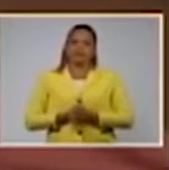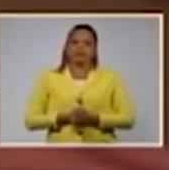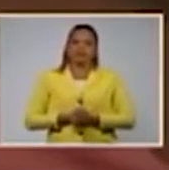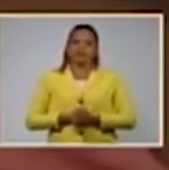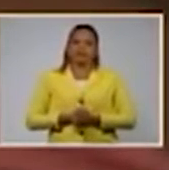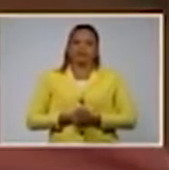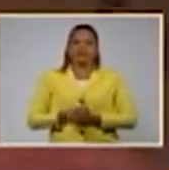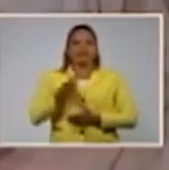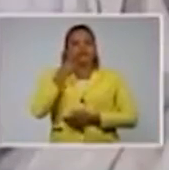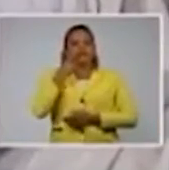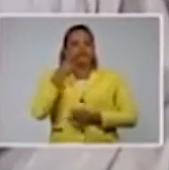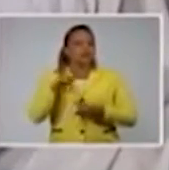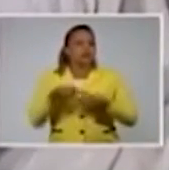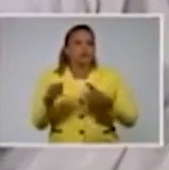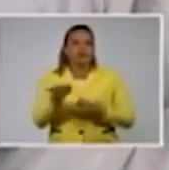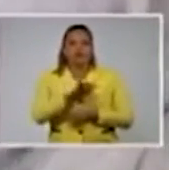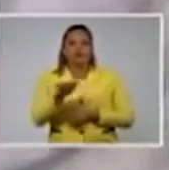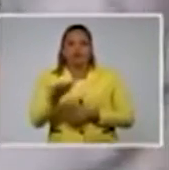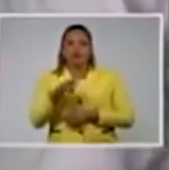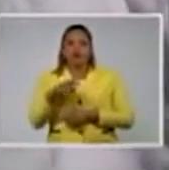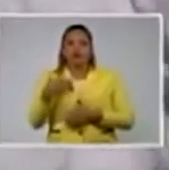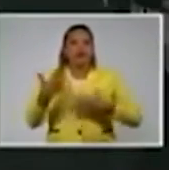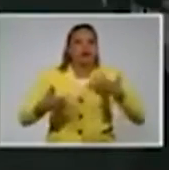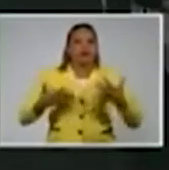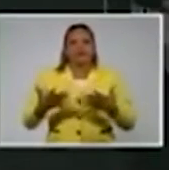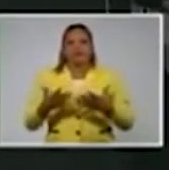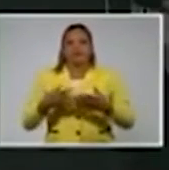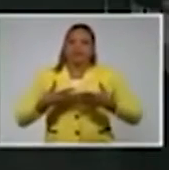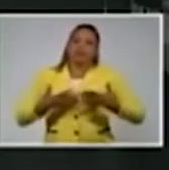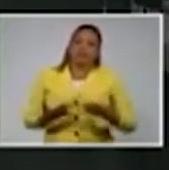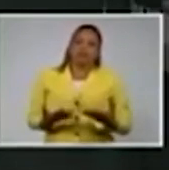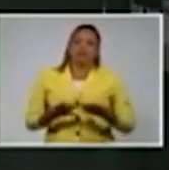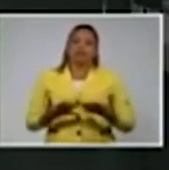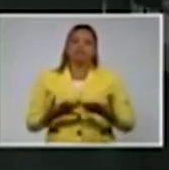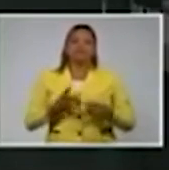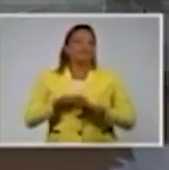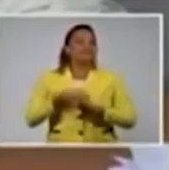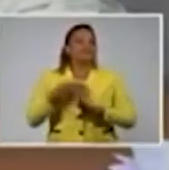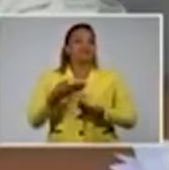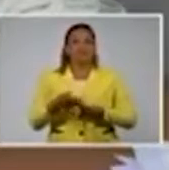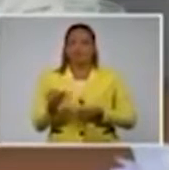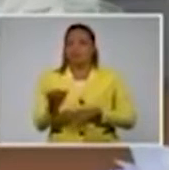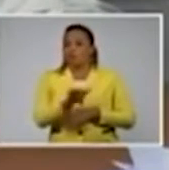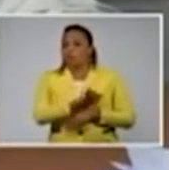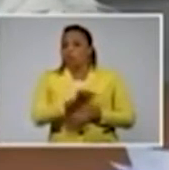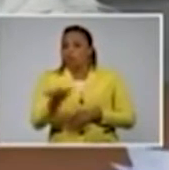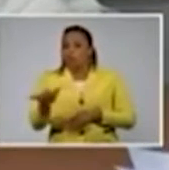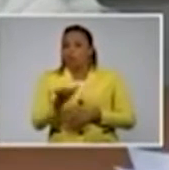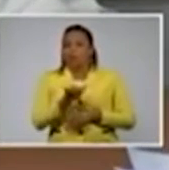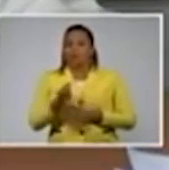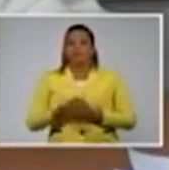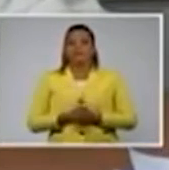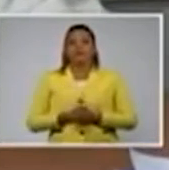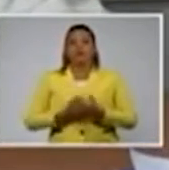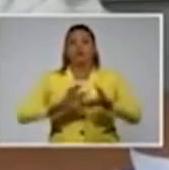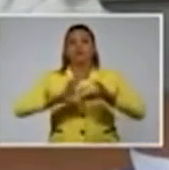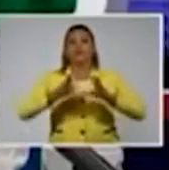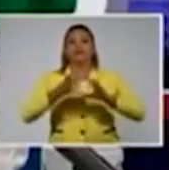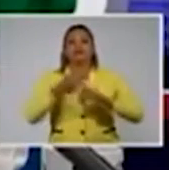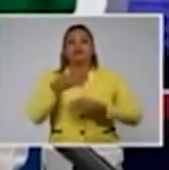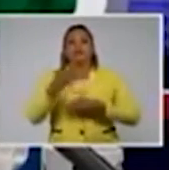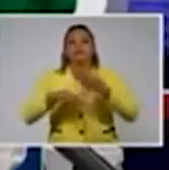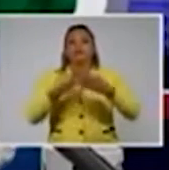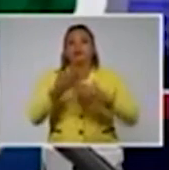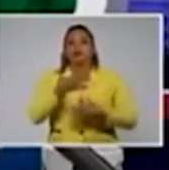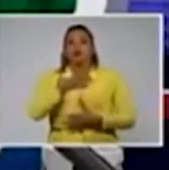identificó ansiedad o depresión y de todas formas las complicaciones respiratorias, la